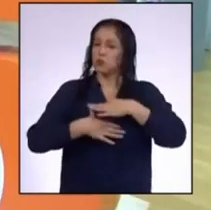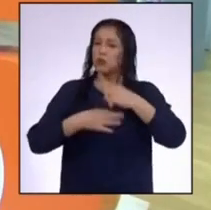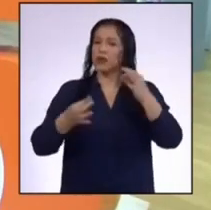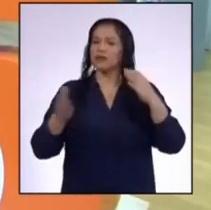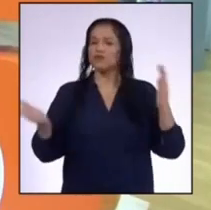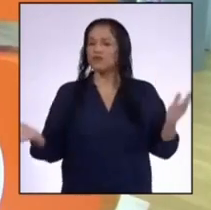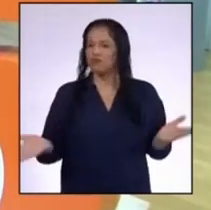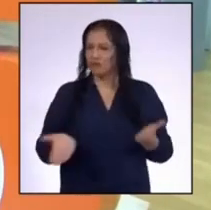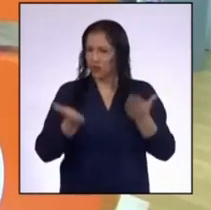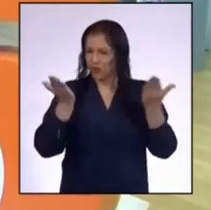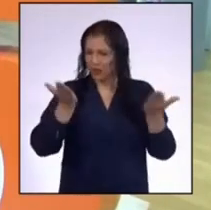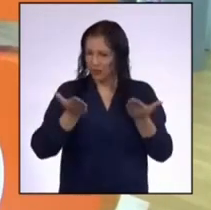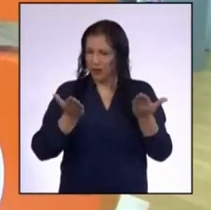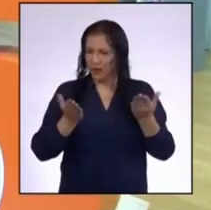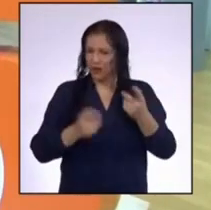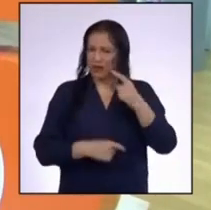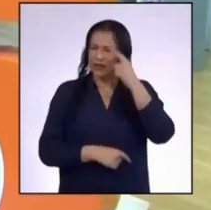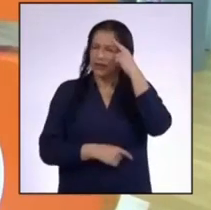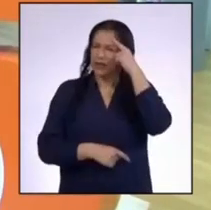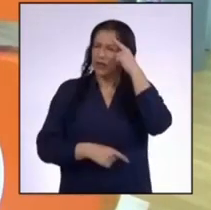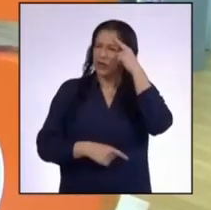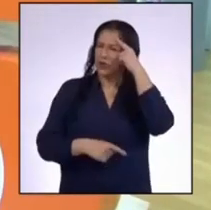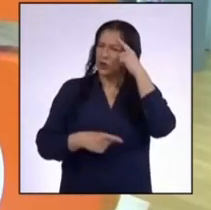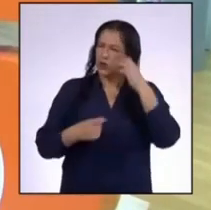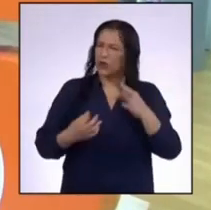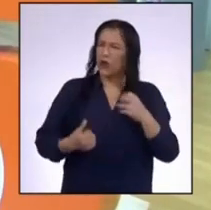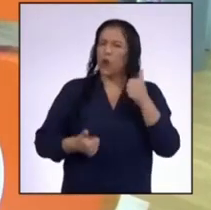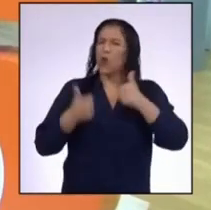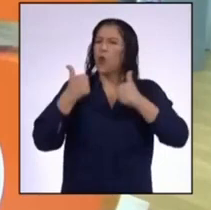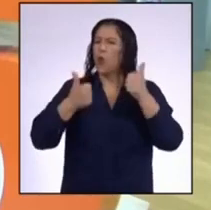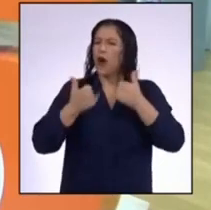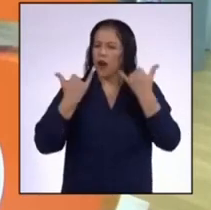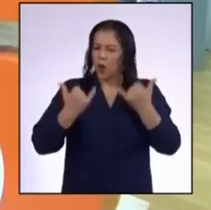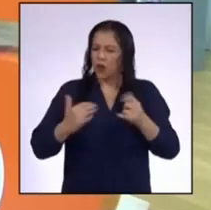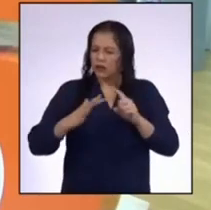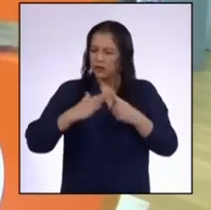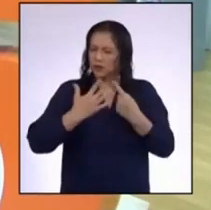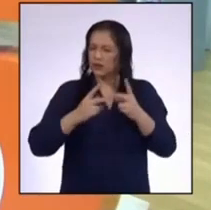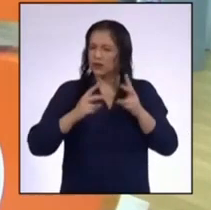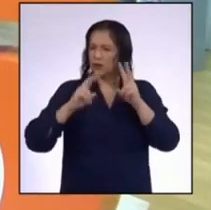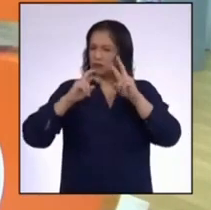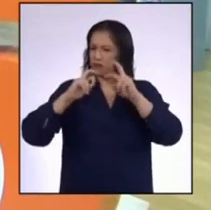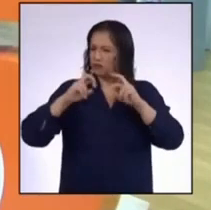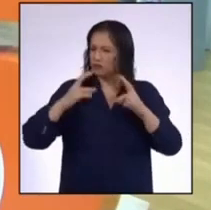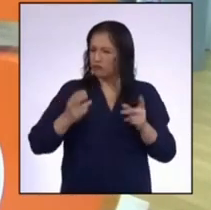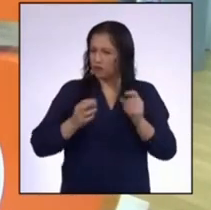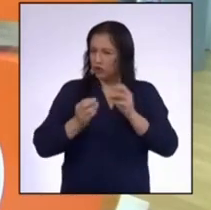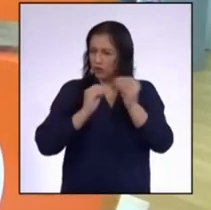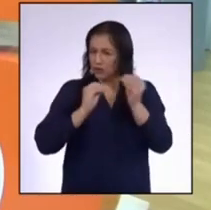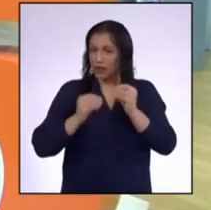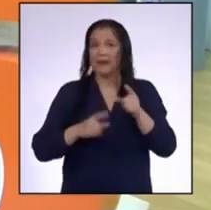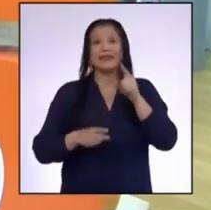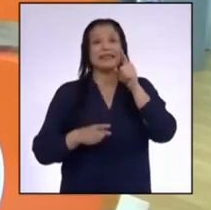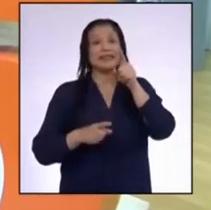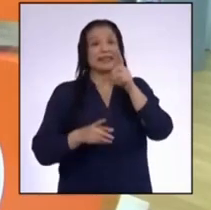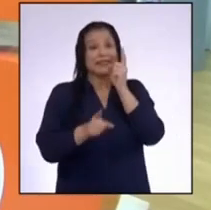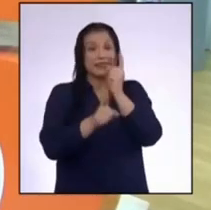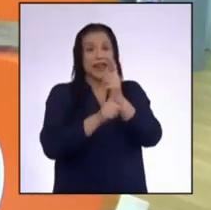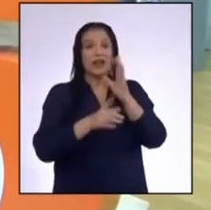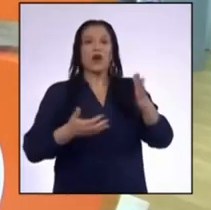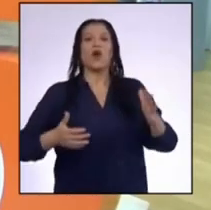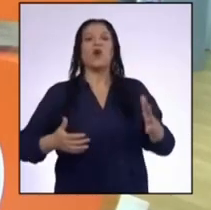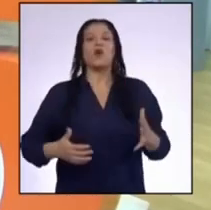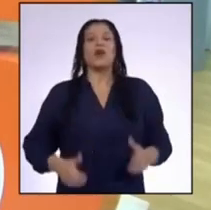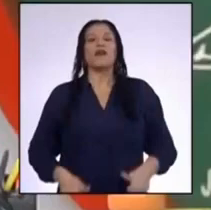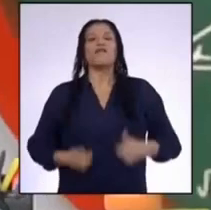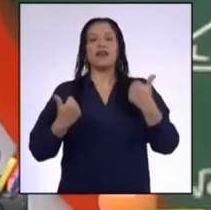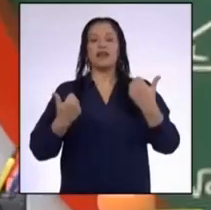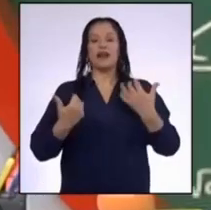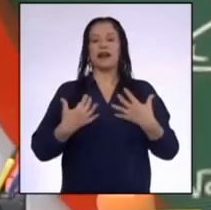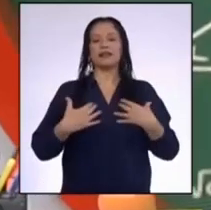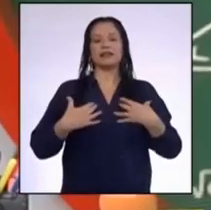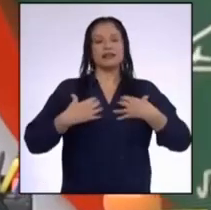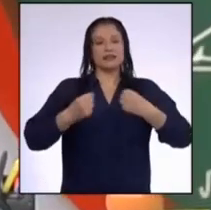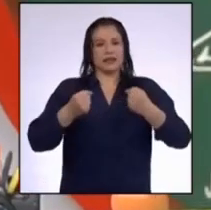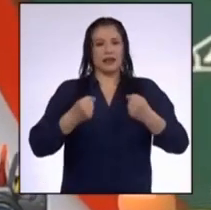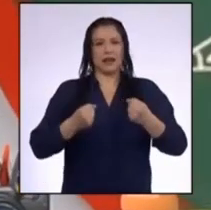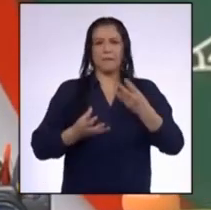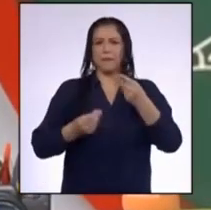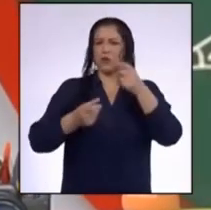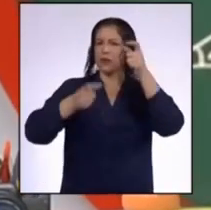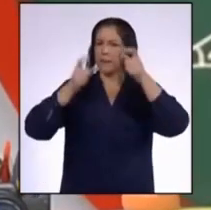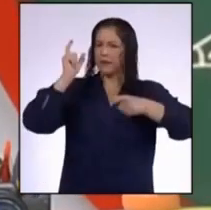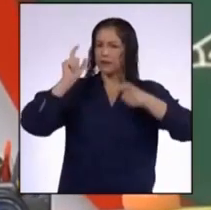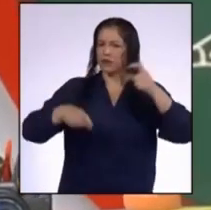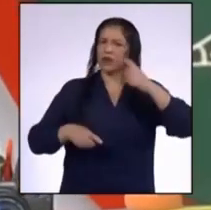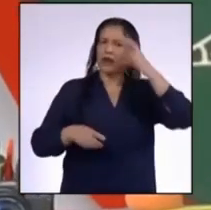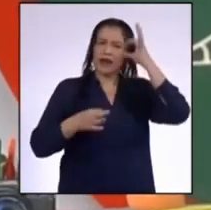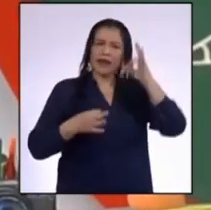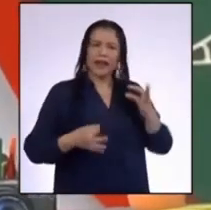y motivador. ¿Sospechas de qué trata la situación que resolveremos? ¡Sí! Tiene que ver con una vida saludable. Muchas personas